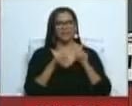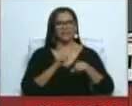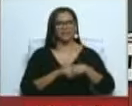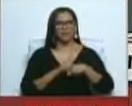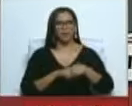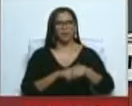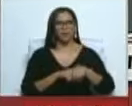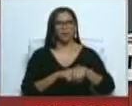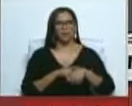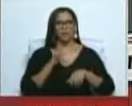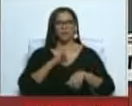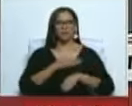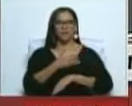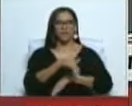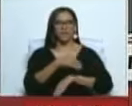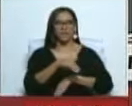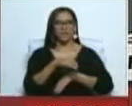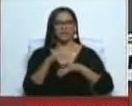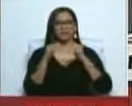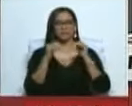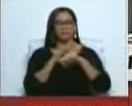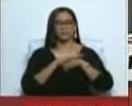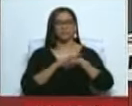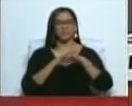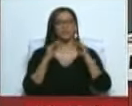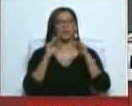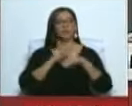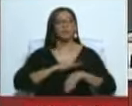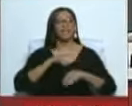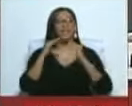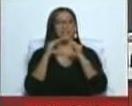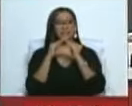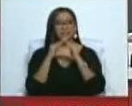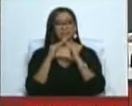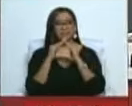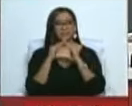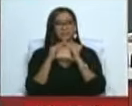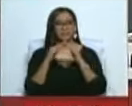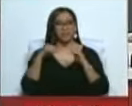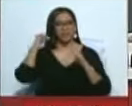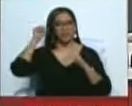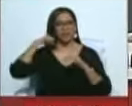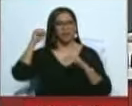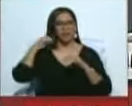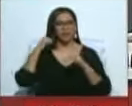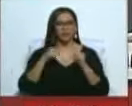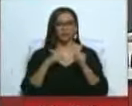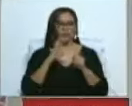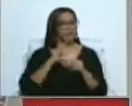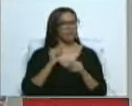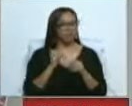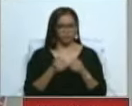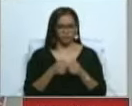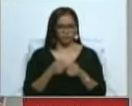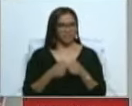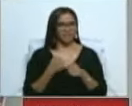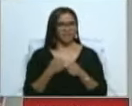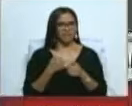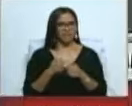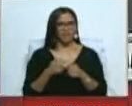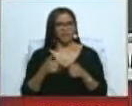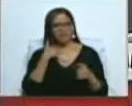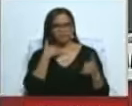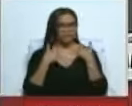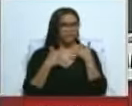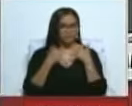real. Pues estoy en la casa, lo pongo a grabar y estoy hablando, escribiendo, atendiendo cosas